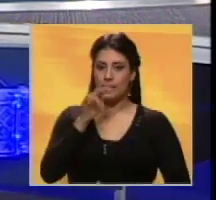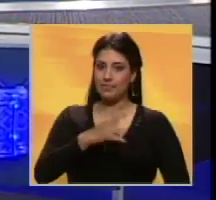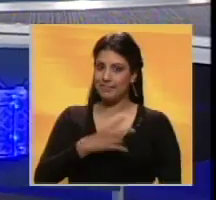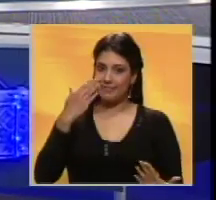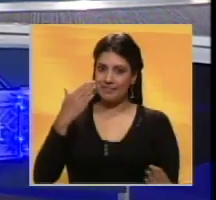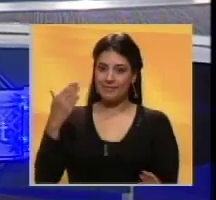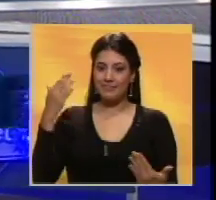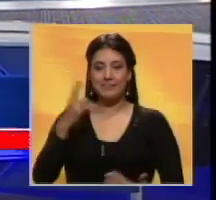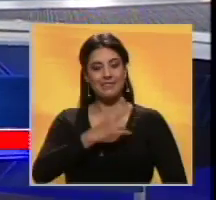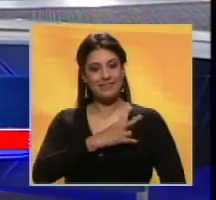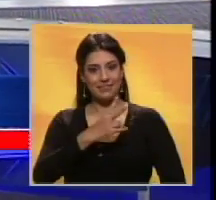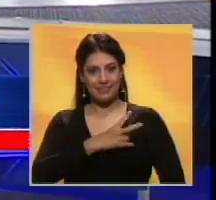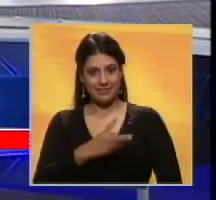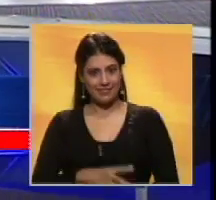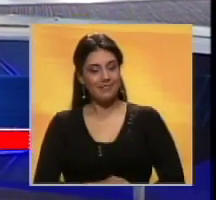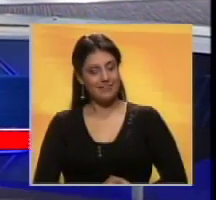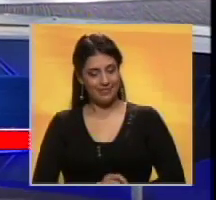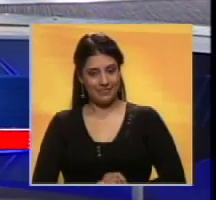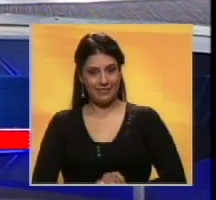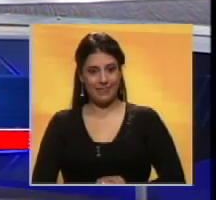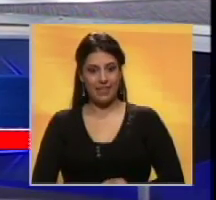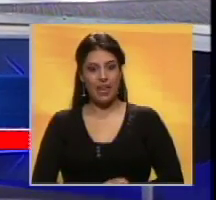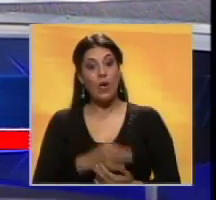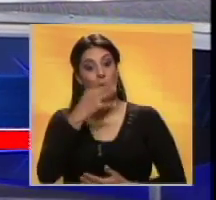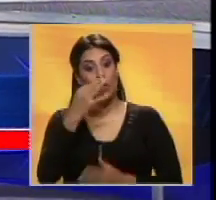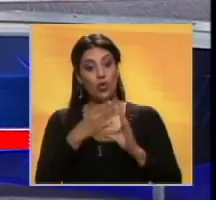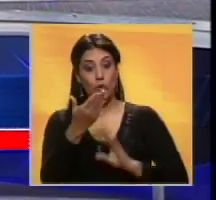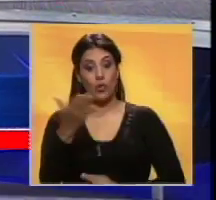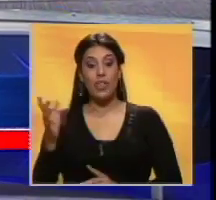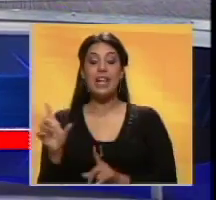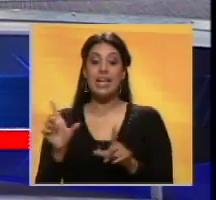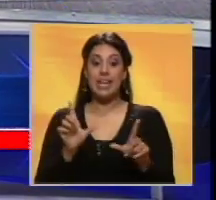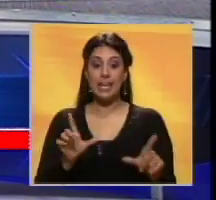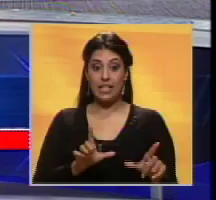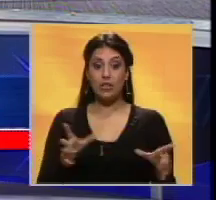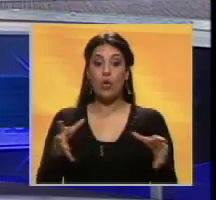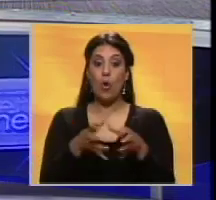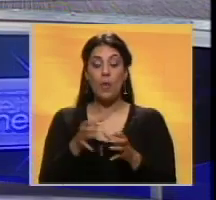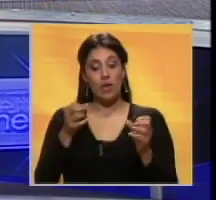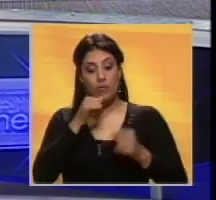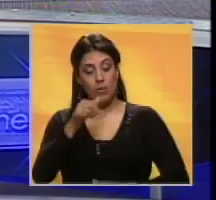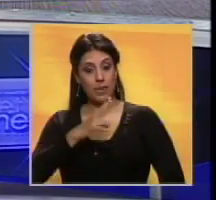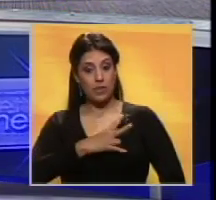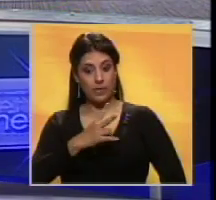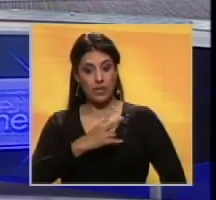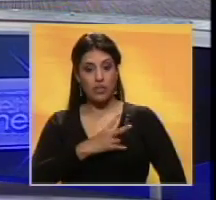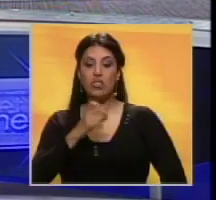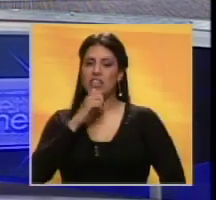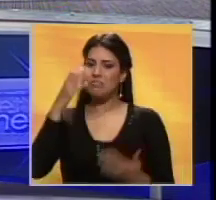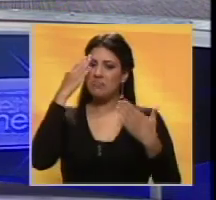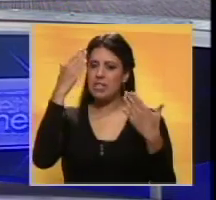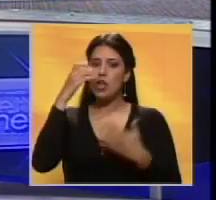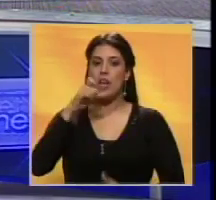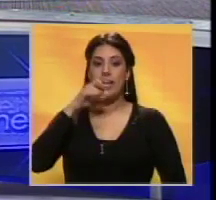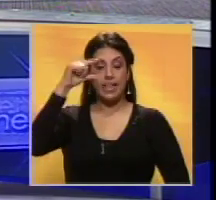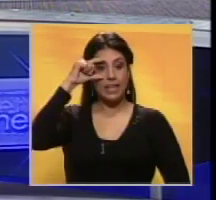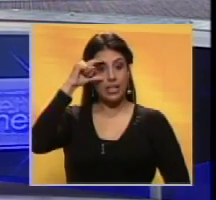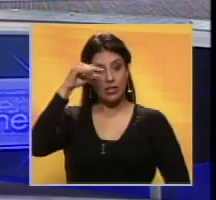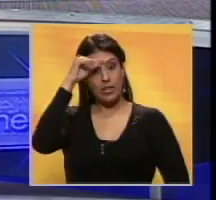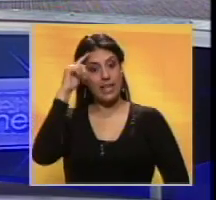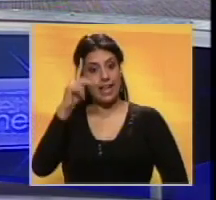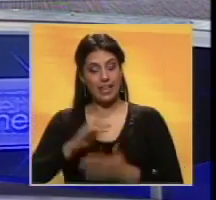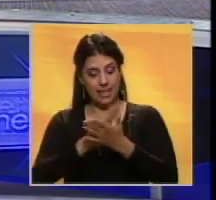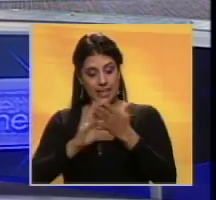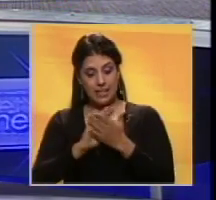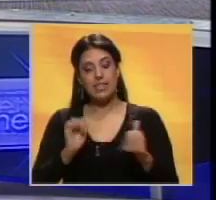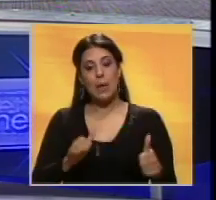a la emisión meridiana de su noticiero Venevisión. Muy buenas tardes tengan todos, ya estamos listos en nombre del equipo de Noticiero Venevisión, Néstor Brito Landa y